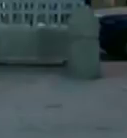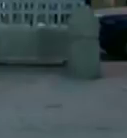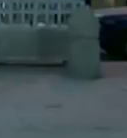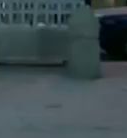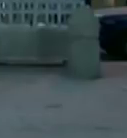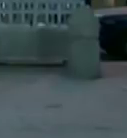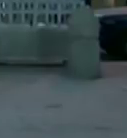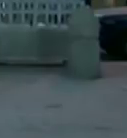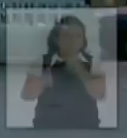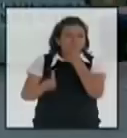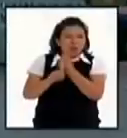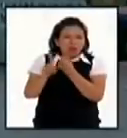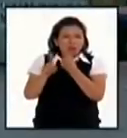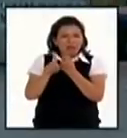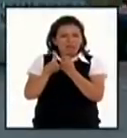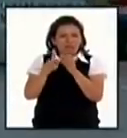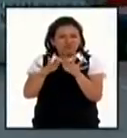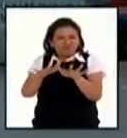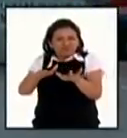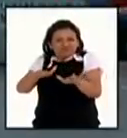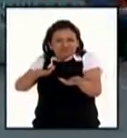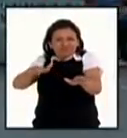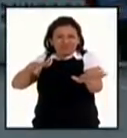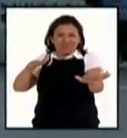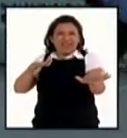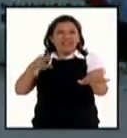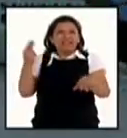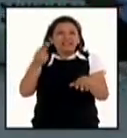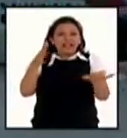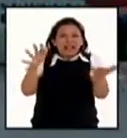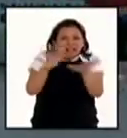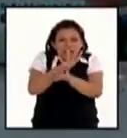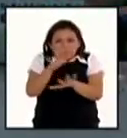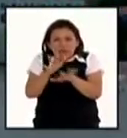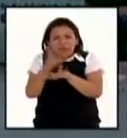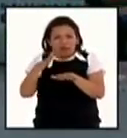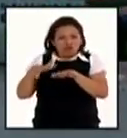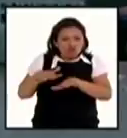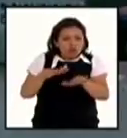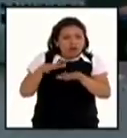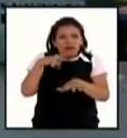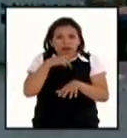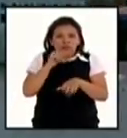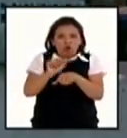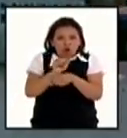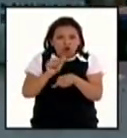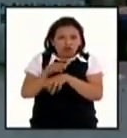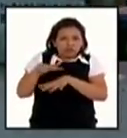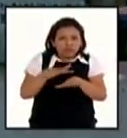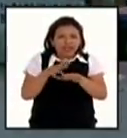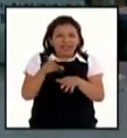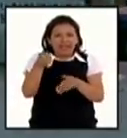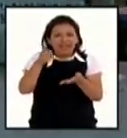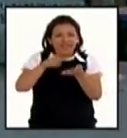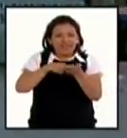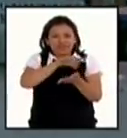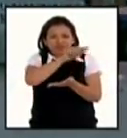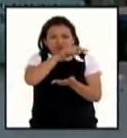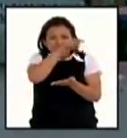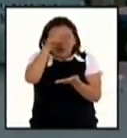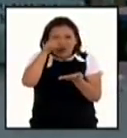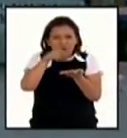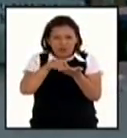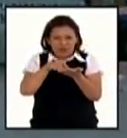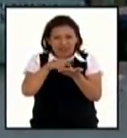Un conflicto por la vialidad, por los cambios necesarios para agilizar el tráfico vehicular en una importante zona de la ciudad de